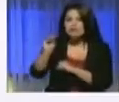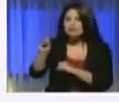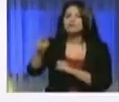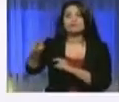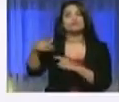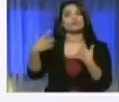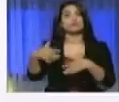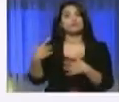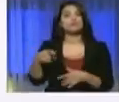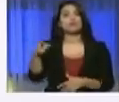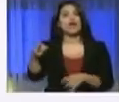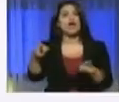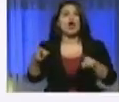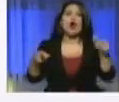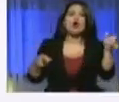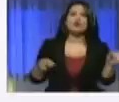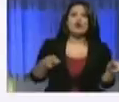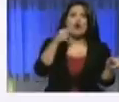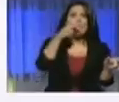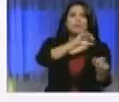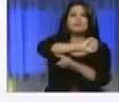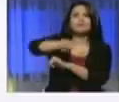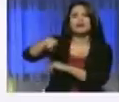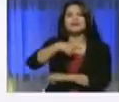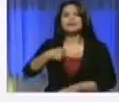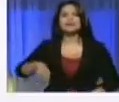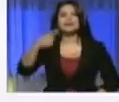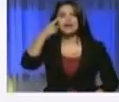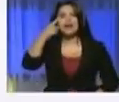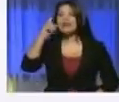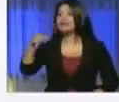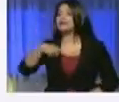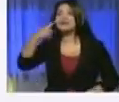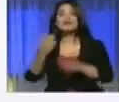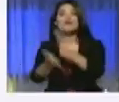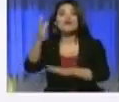Le ganó a nuestros hermanos chinos, ahora sí lo podemos decir, ya se fueron.